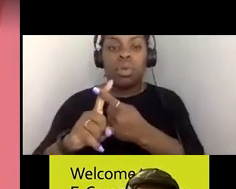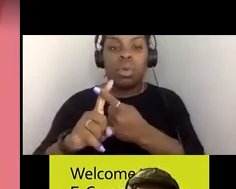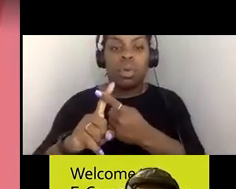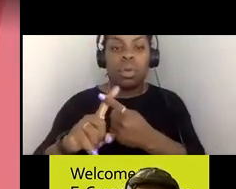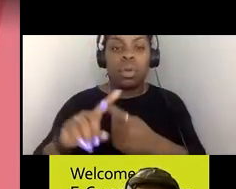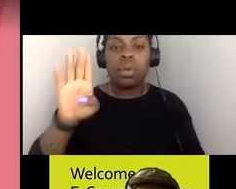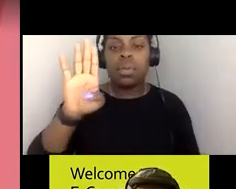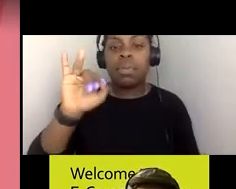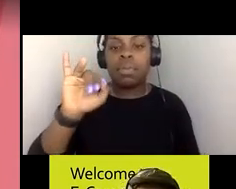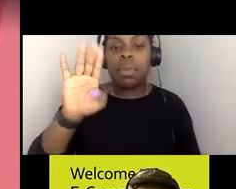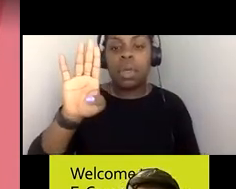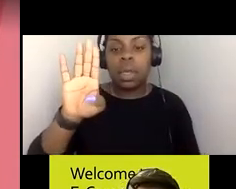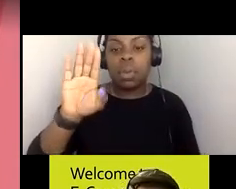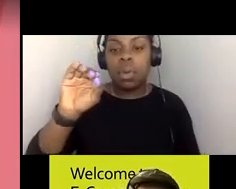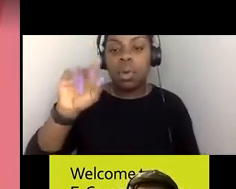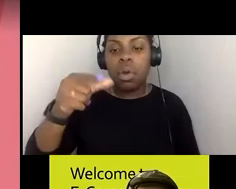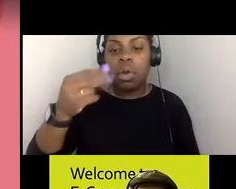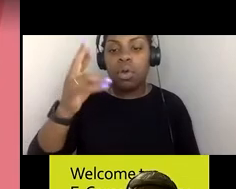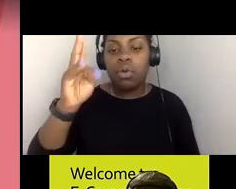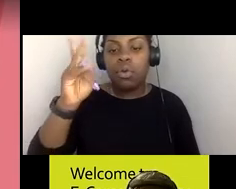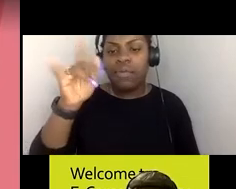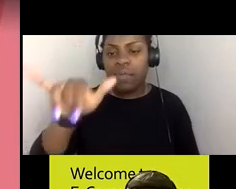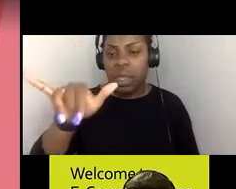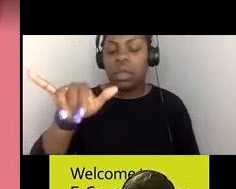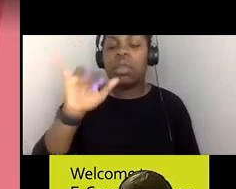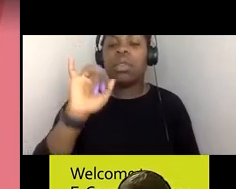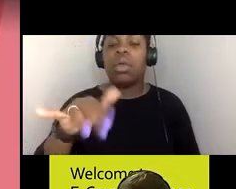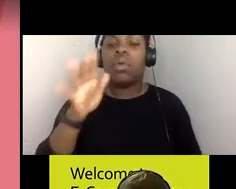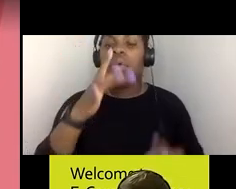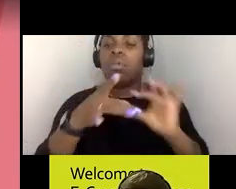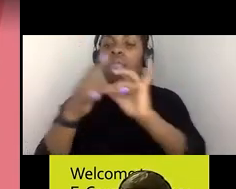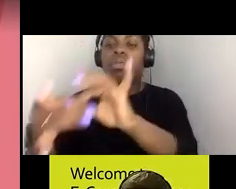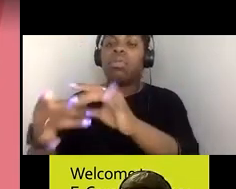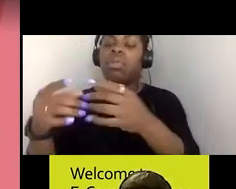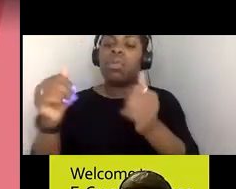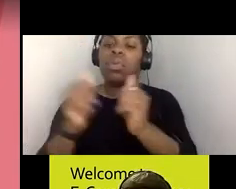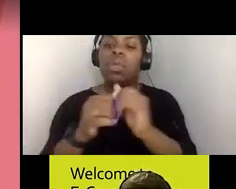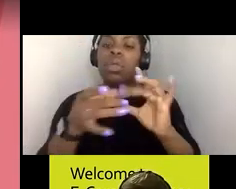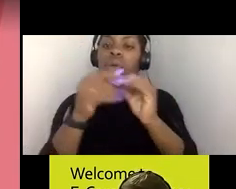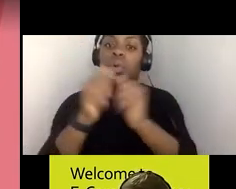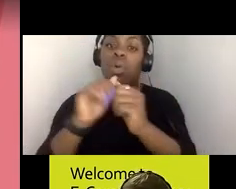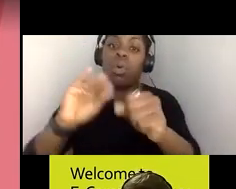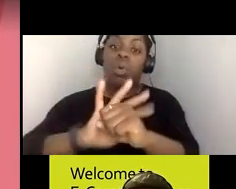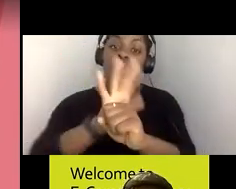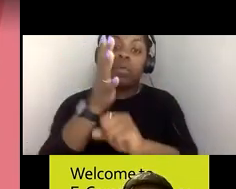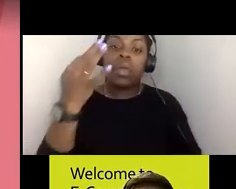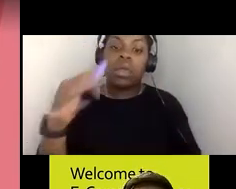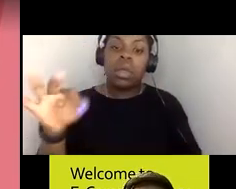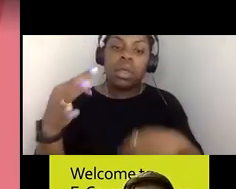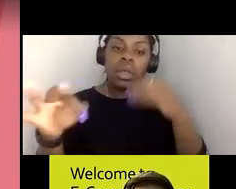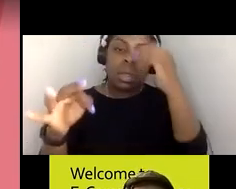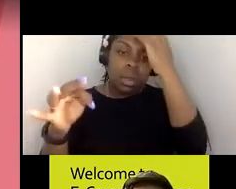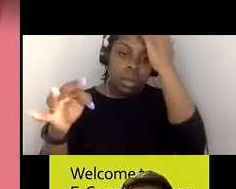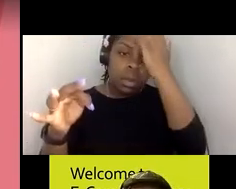Tenemos un enlace a la bibliografía en relación relacionado